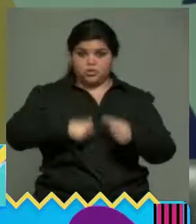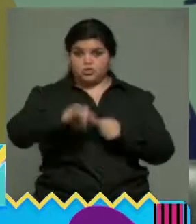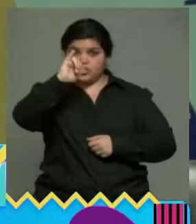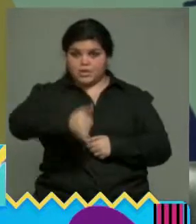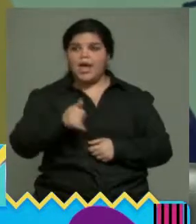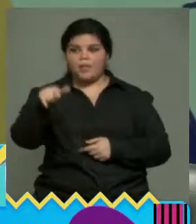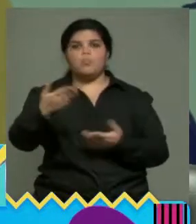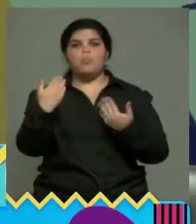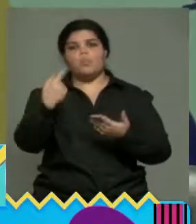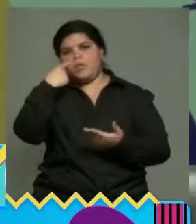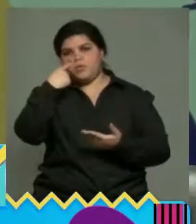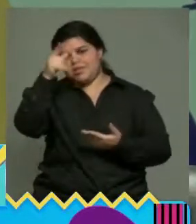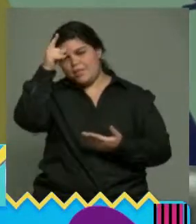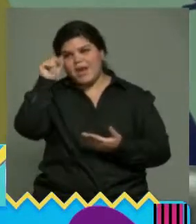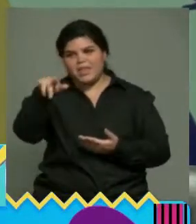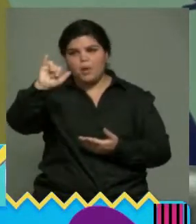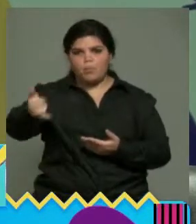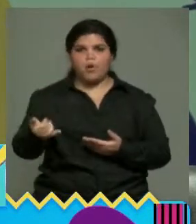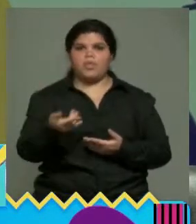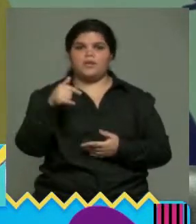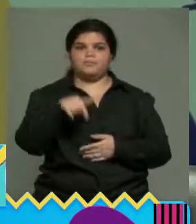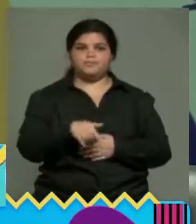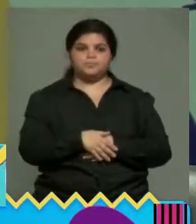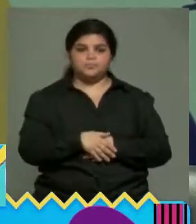pueden intervenir. Perfecto. Actualmente, por esta ley, y con esto